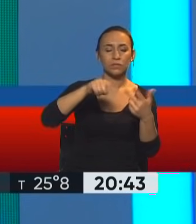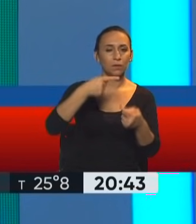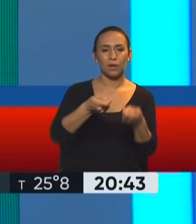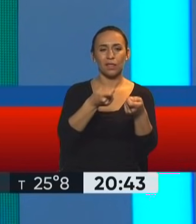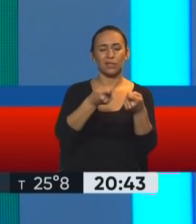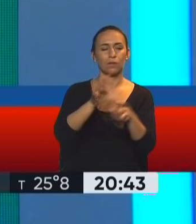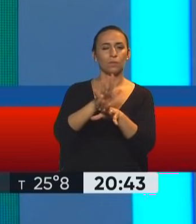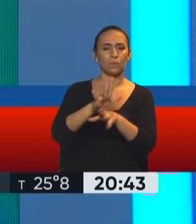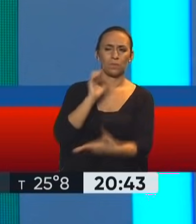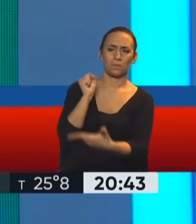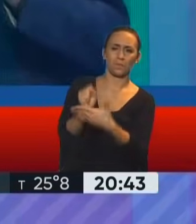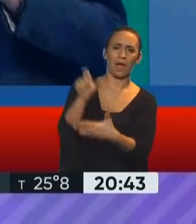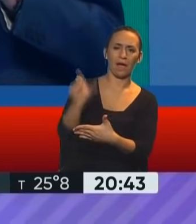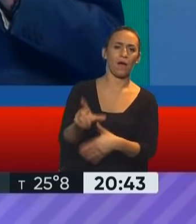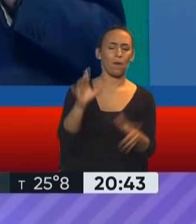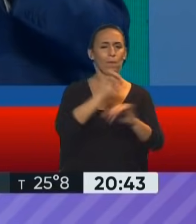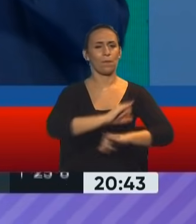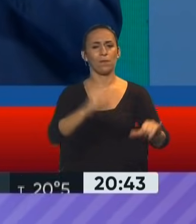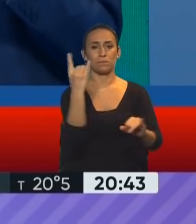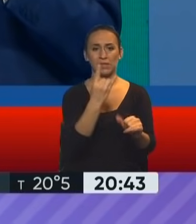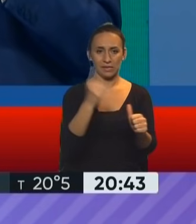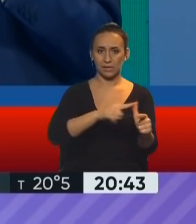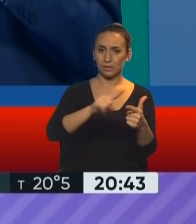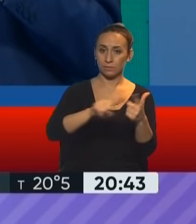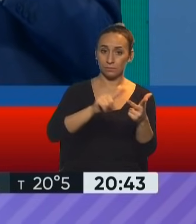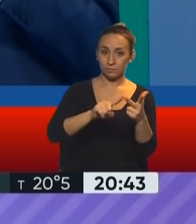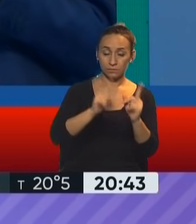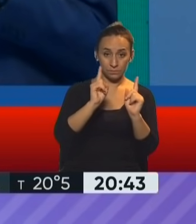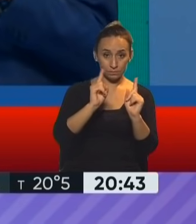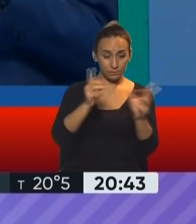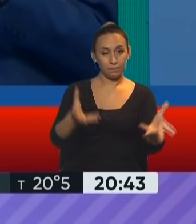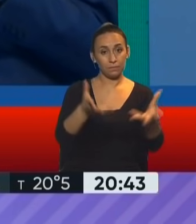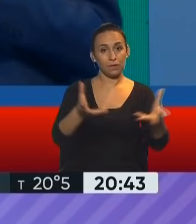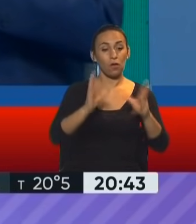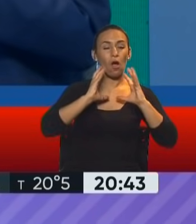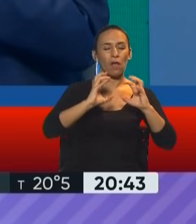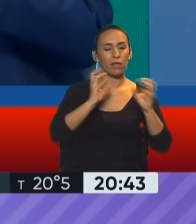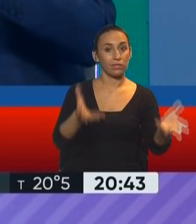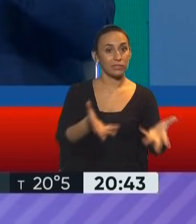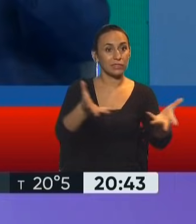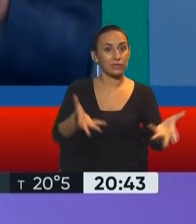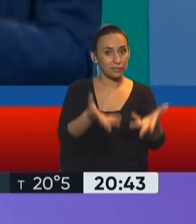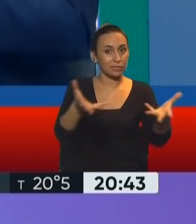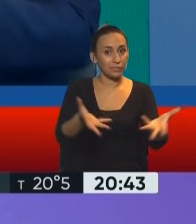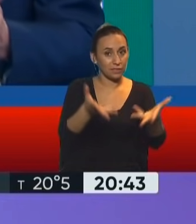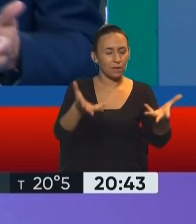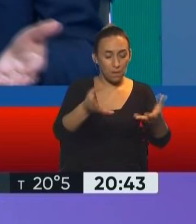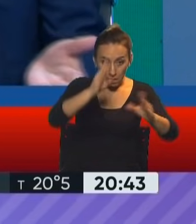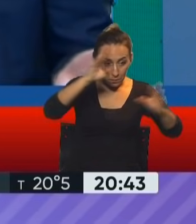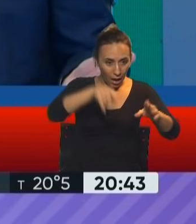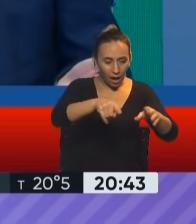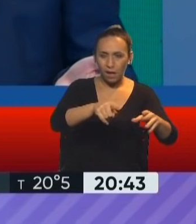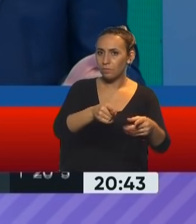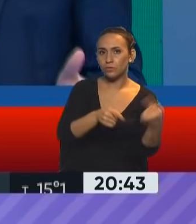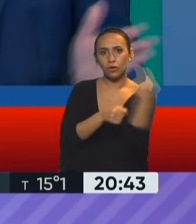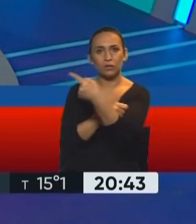estigmatizan, mienten, dicen barbaridades. Ese odio estalla en algún momento, Osvaldo, y de distintas maneras. ¿Qué querés